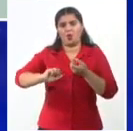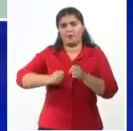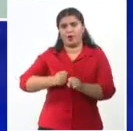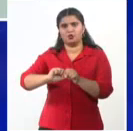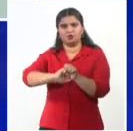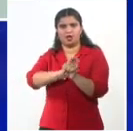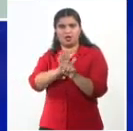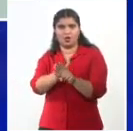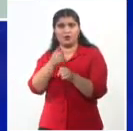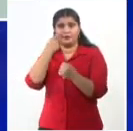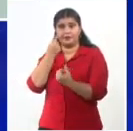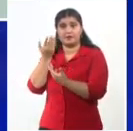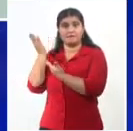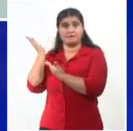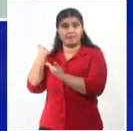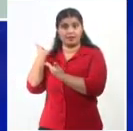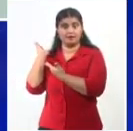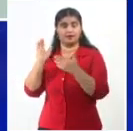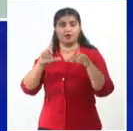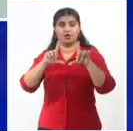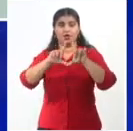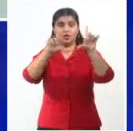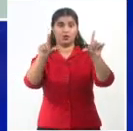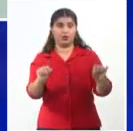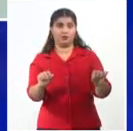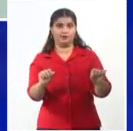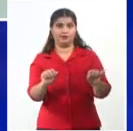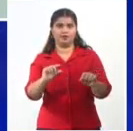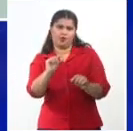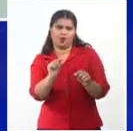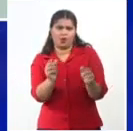ahí, realmente está un poco chiquito,